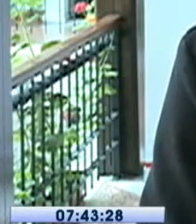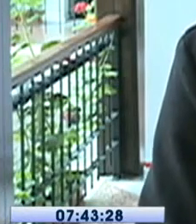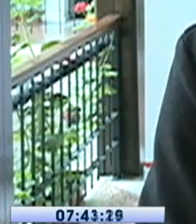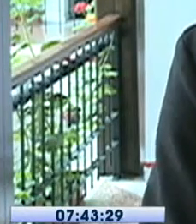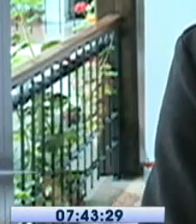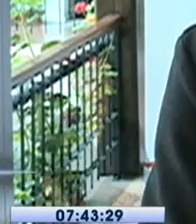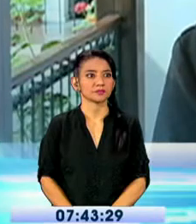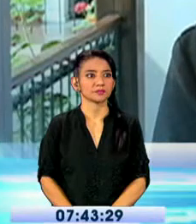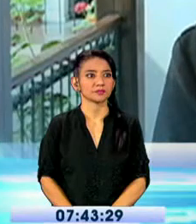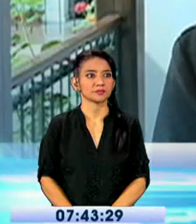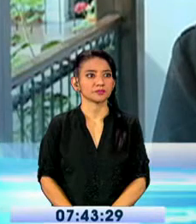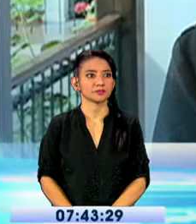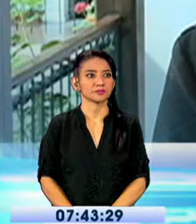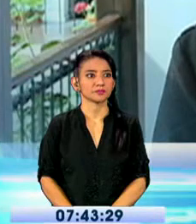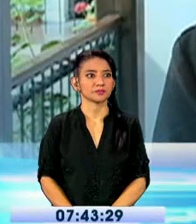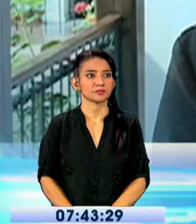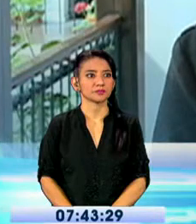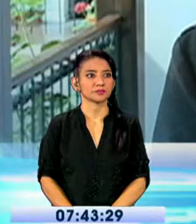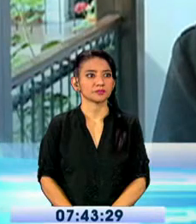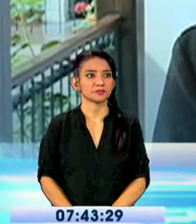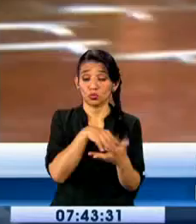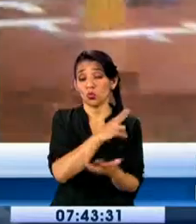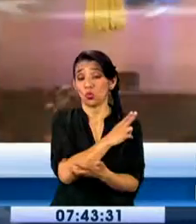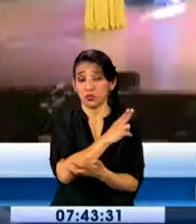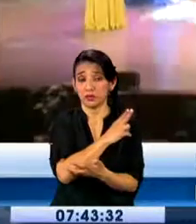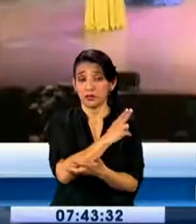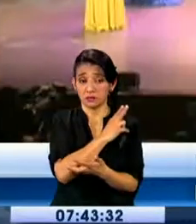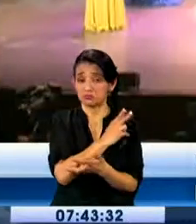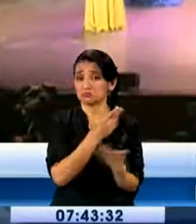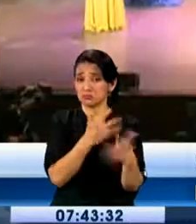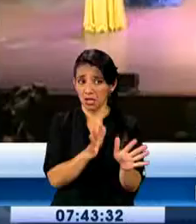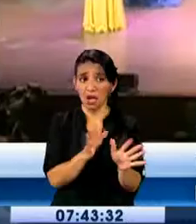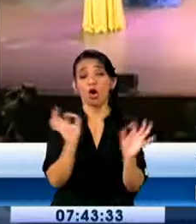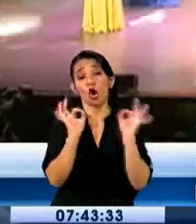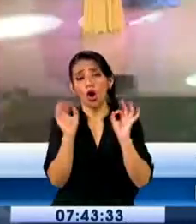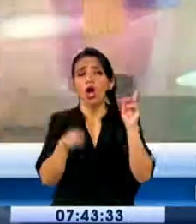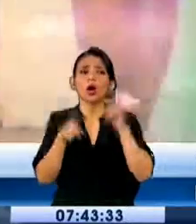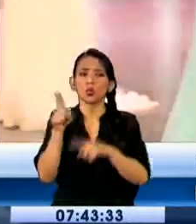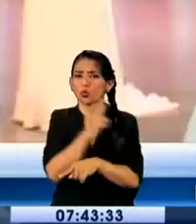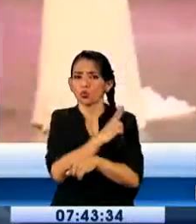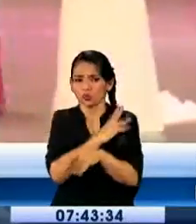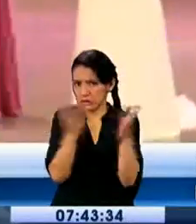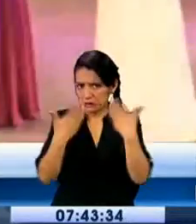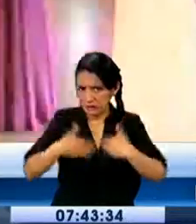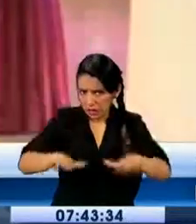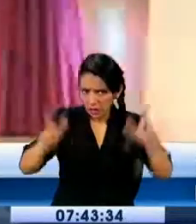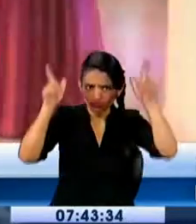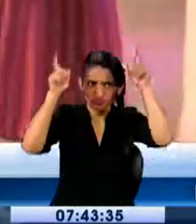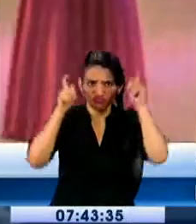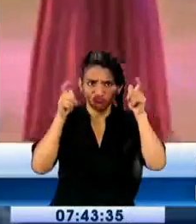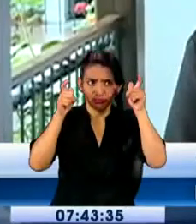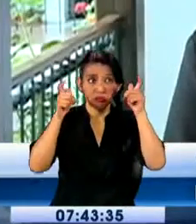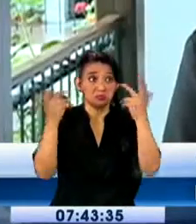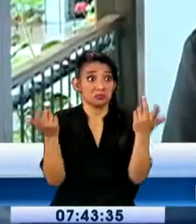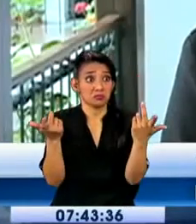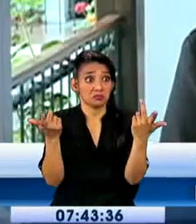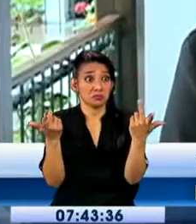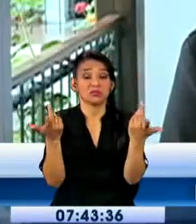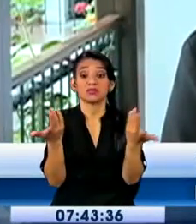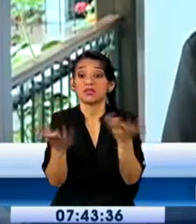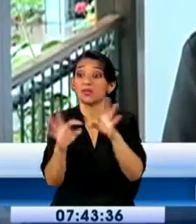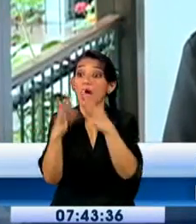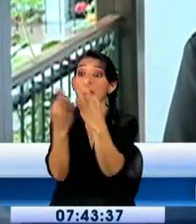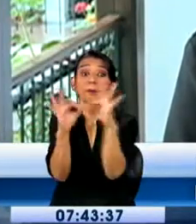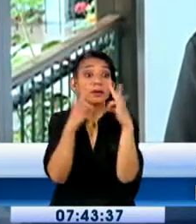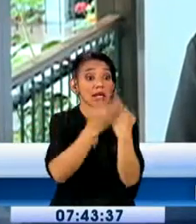realizando, cursando sus estudios universitarios o hayan ya culminado su carrera y que además no tengan ningún parentesco